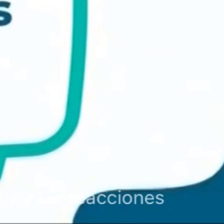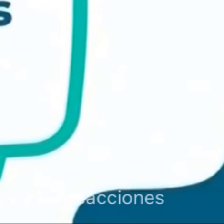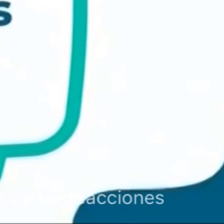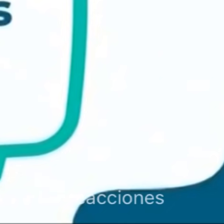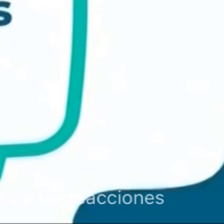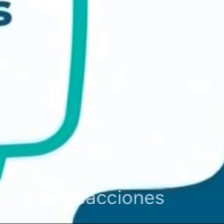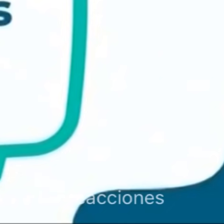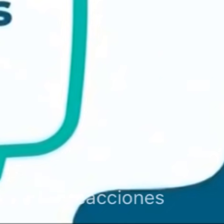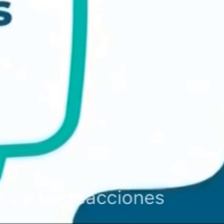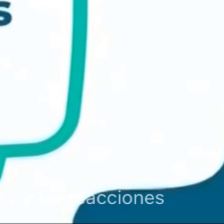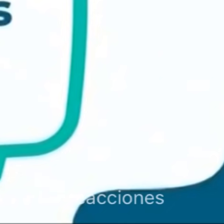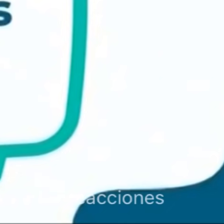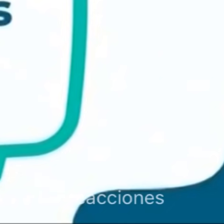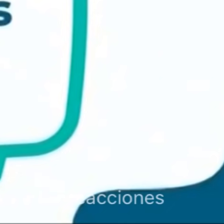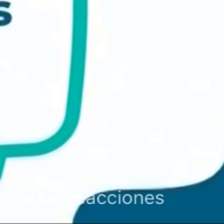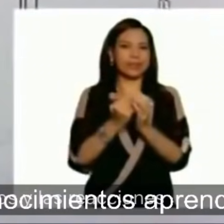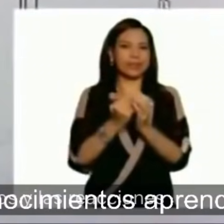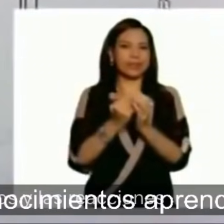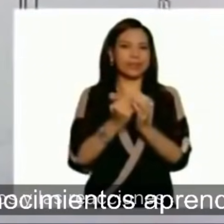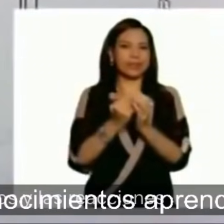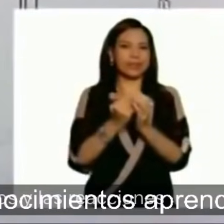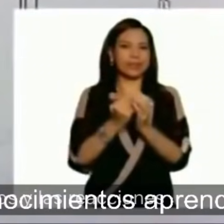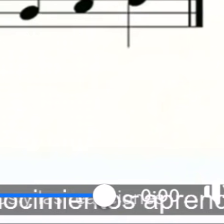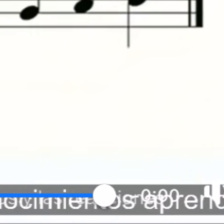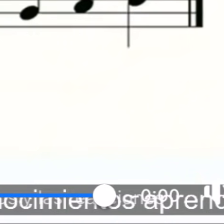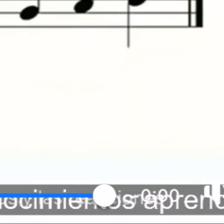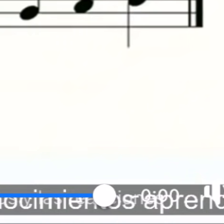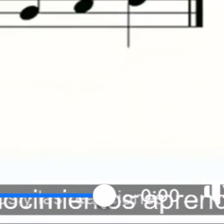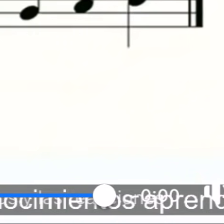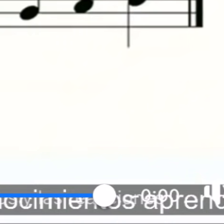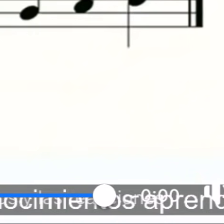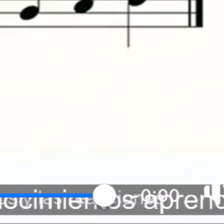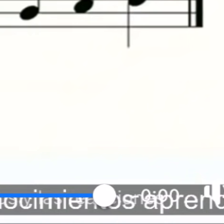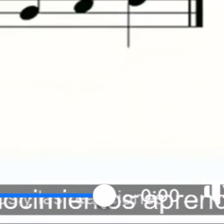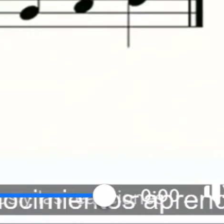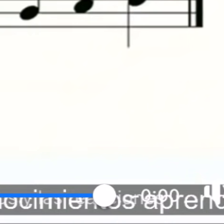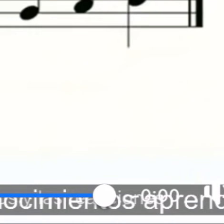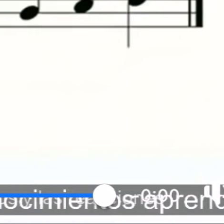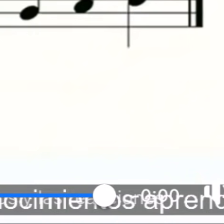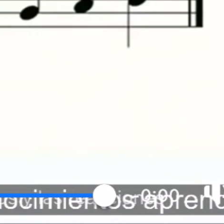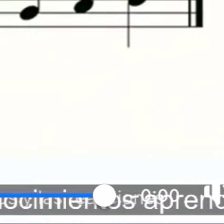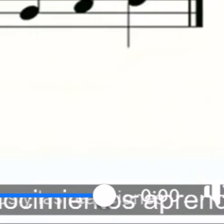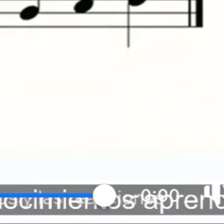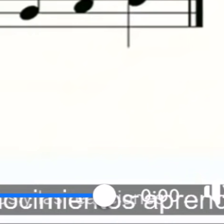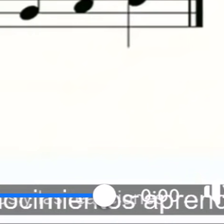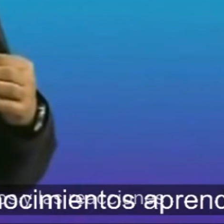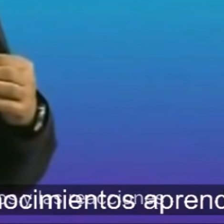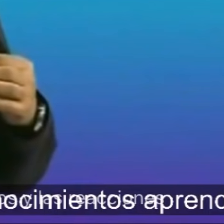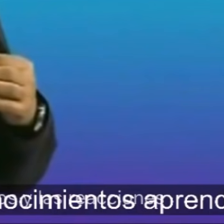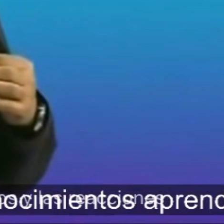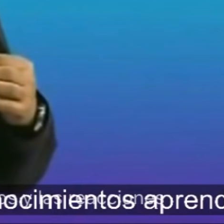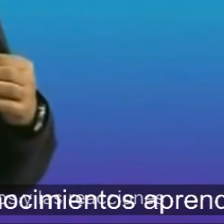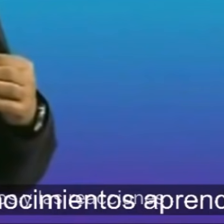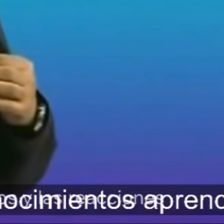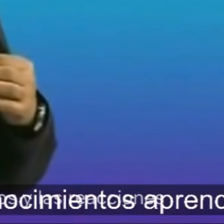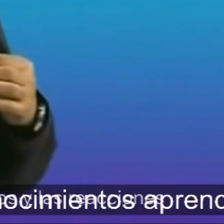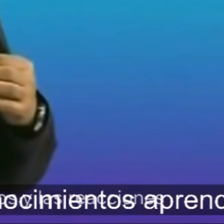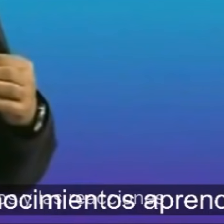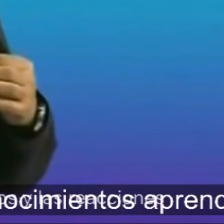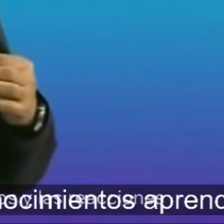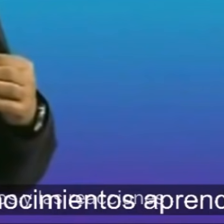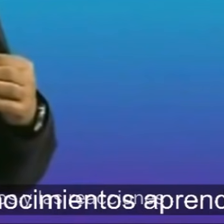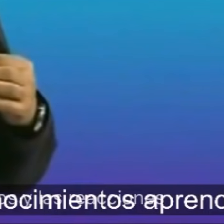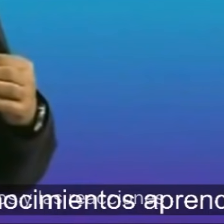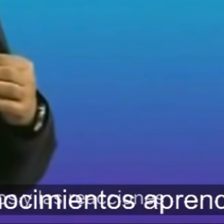reforzamiento de los conocimientos aprendidos. En esta partitura podemos ver que tenemos notas ascendentes, pero su duración es distinta. Esta hoja se le llama